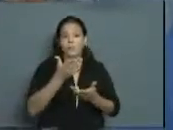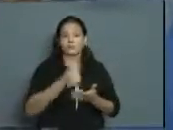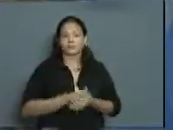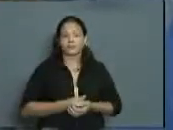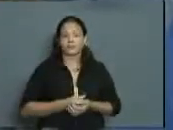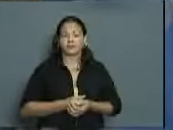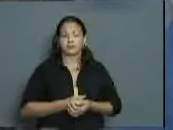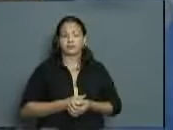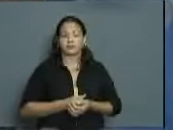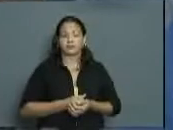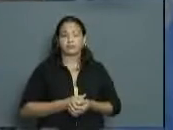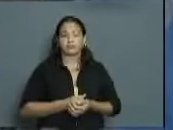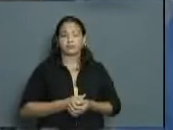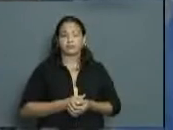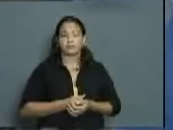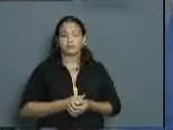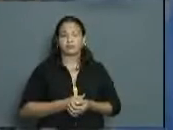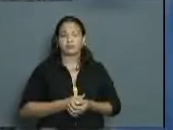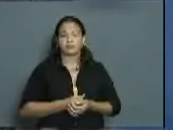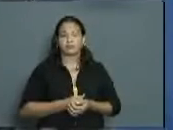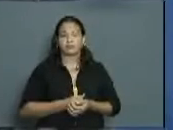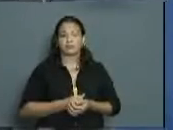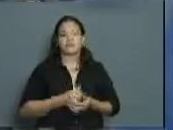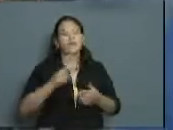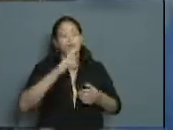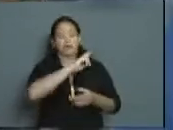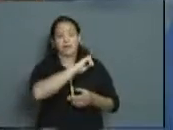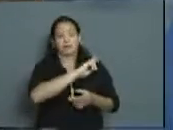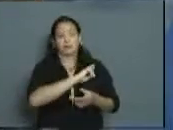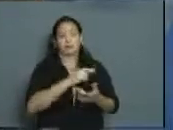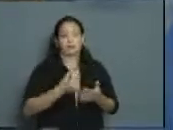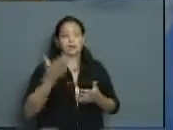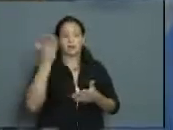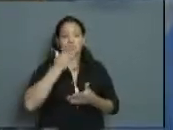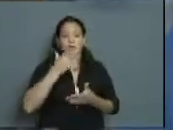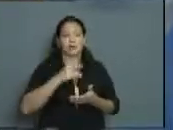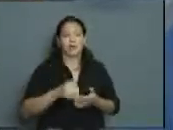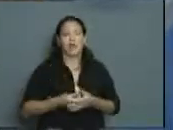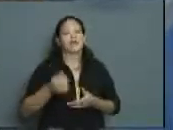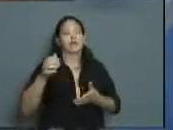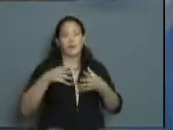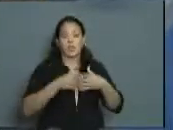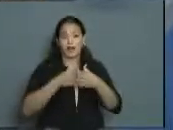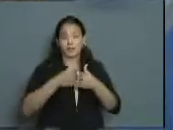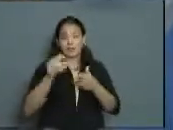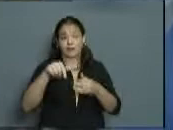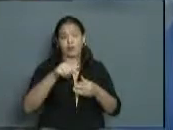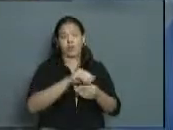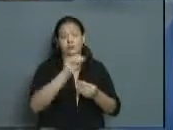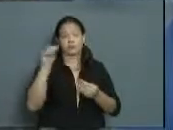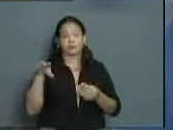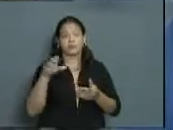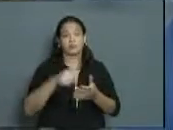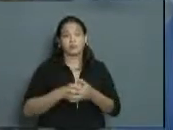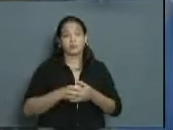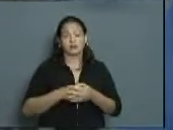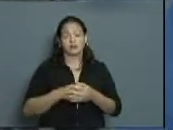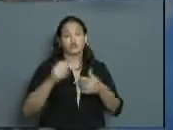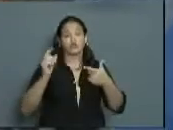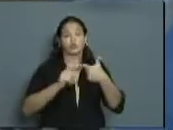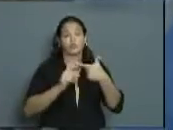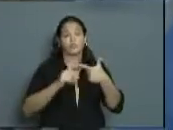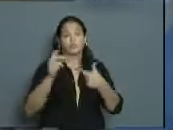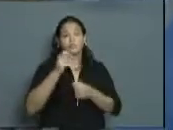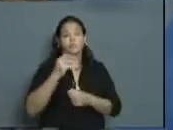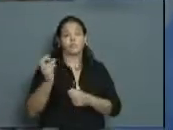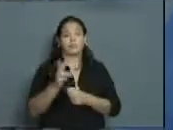tanto, Iván Prieto, que representa a Granma, pero es joguinero, está en el equipo cubano para el Campeonato Mundial de la categoría sub-23. Con ellos